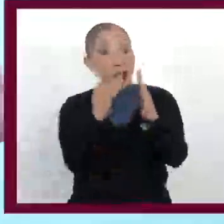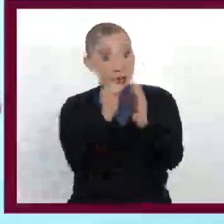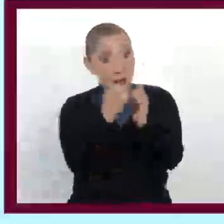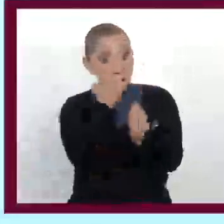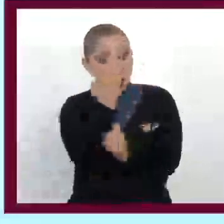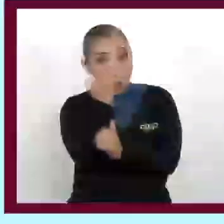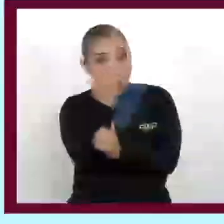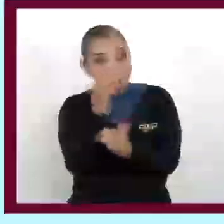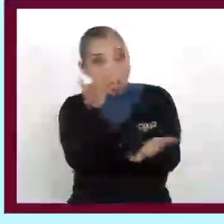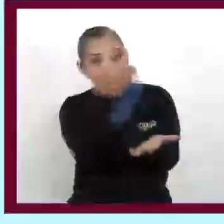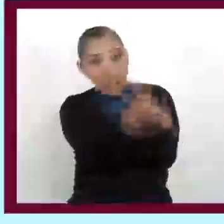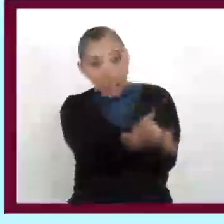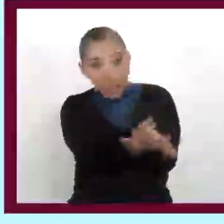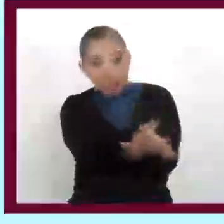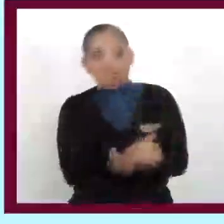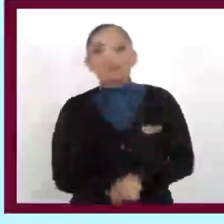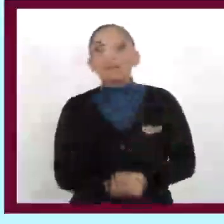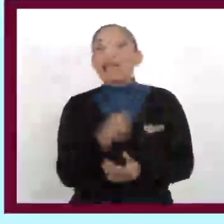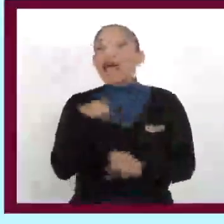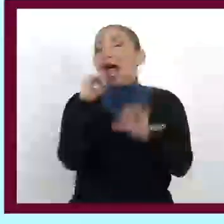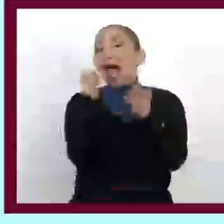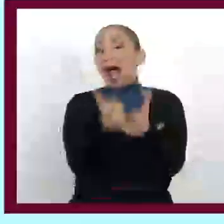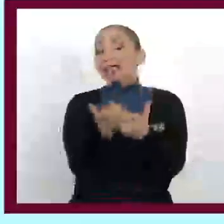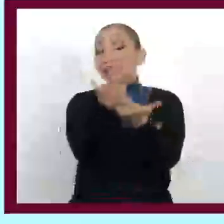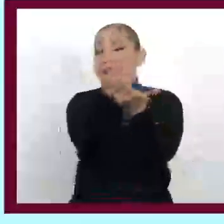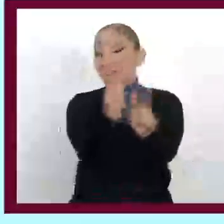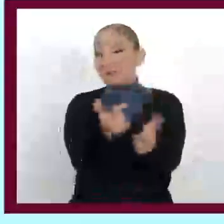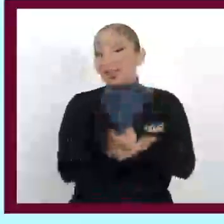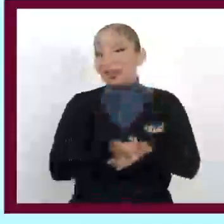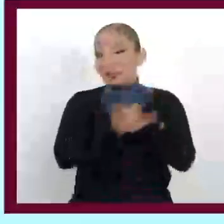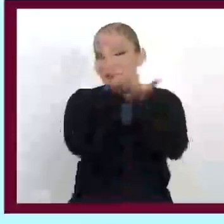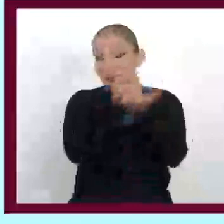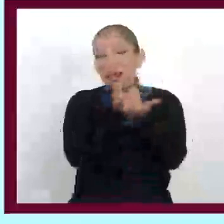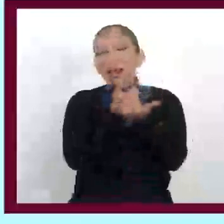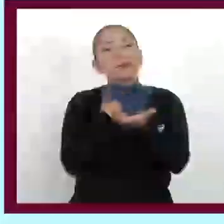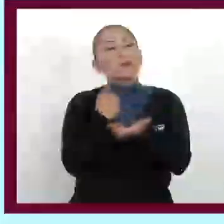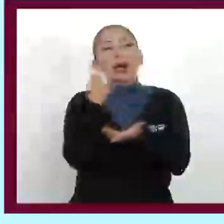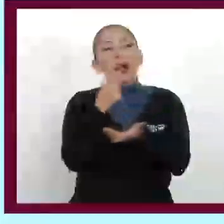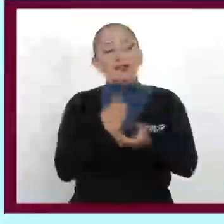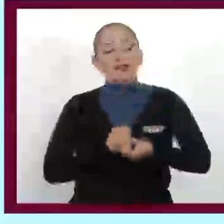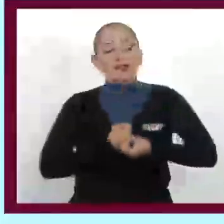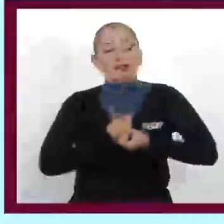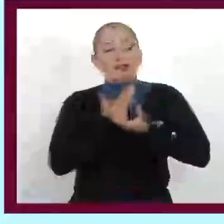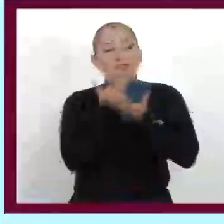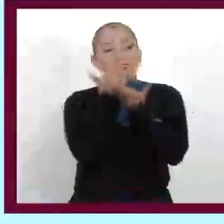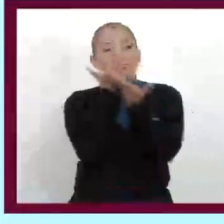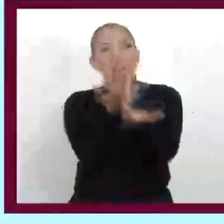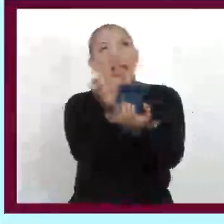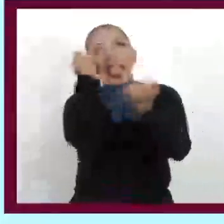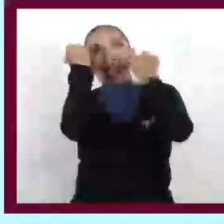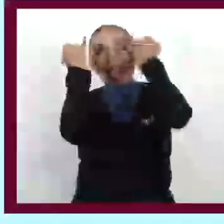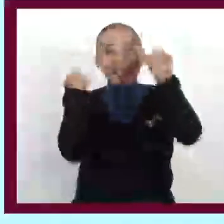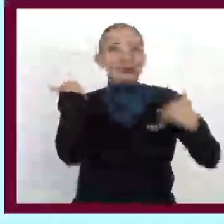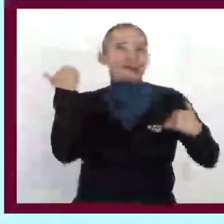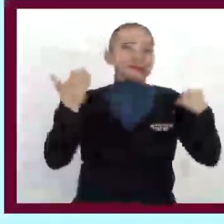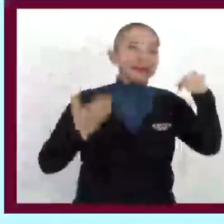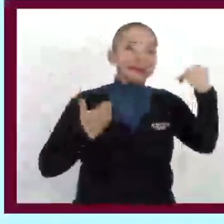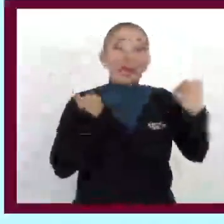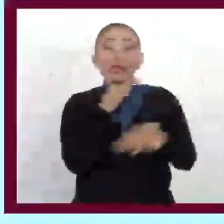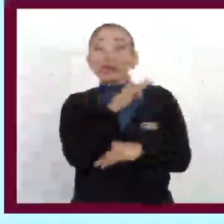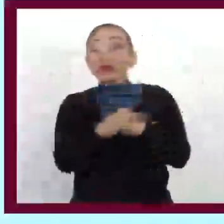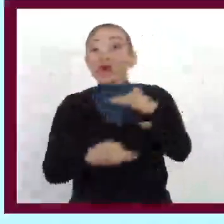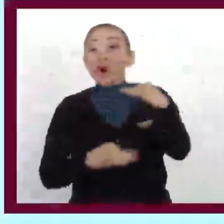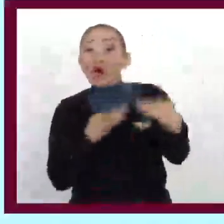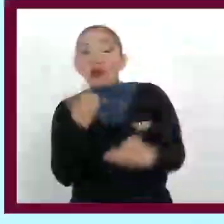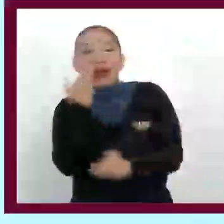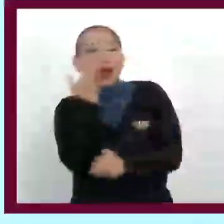escuela. Recuerden que las artes nos hacen libres, porque nos ayudan a expresar de manera creativa y divertida